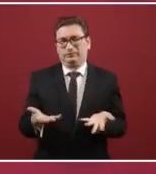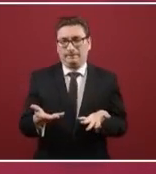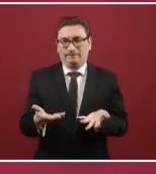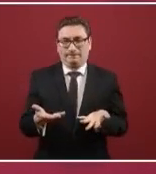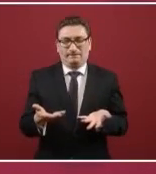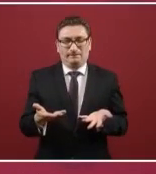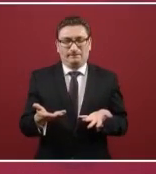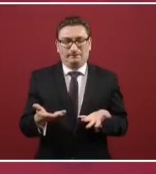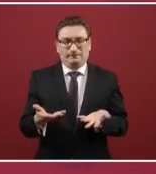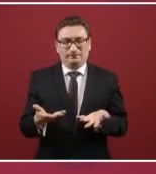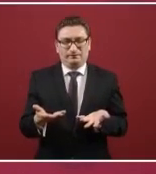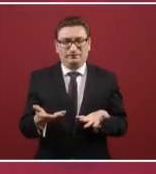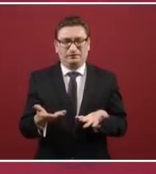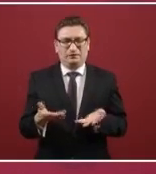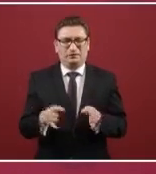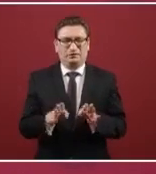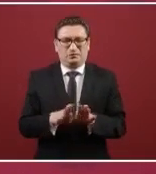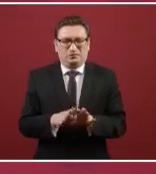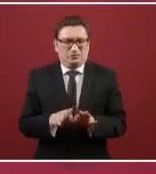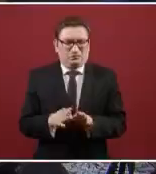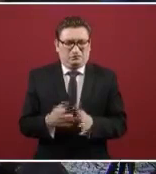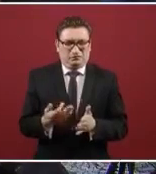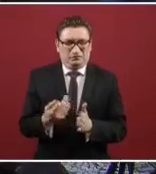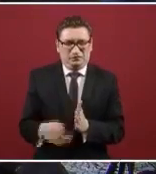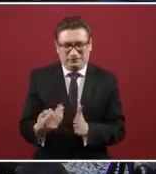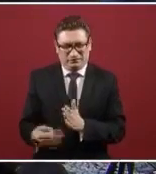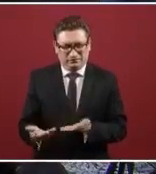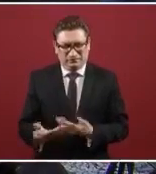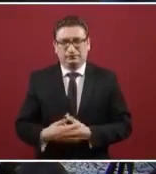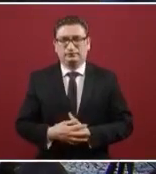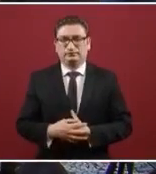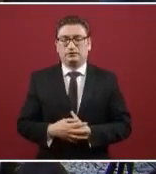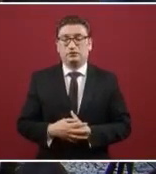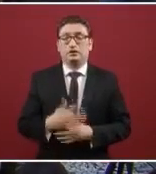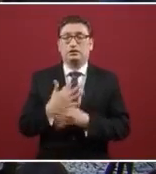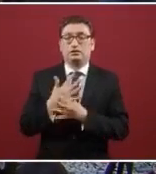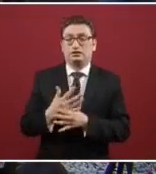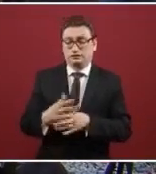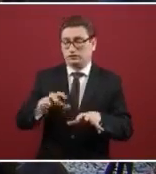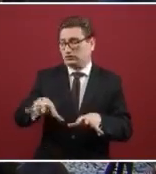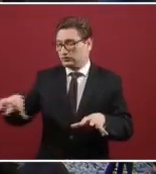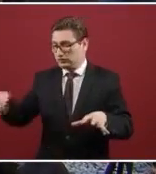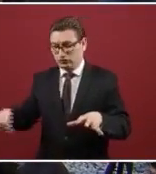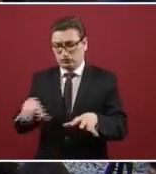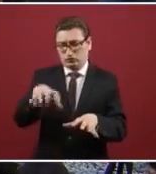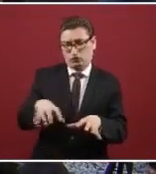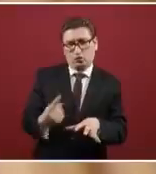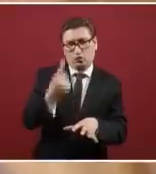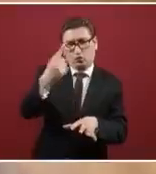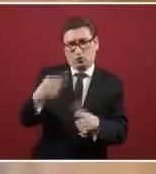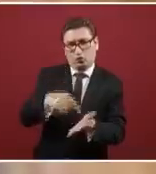es como el parto de los montes. Sí, este es solo un pozo que se llama Zama 2 y se anunció el